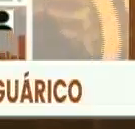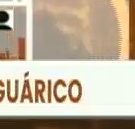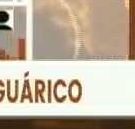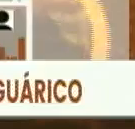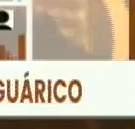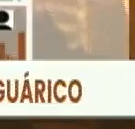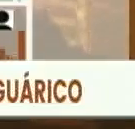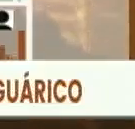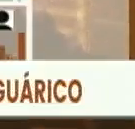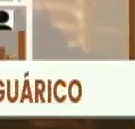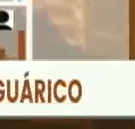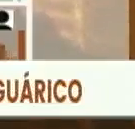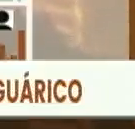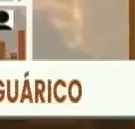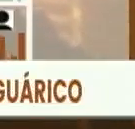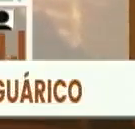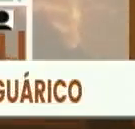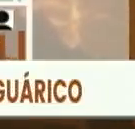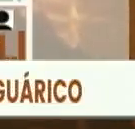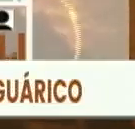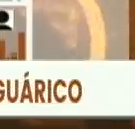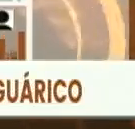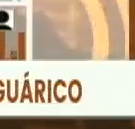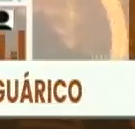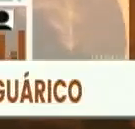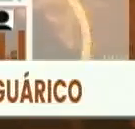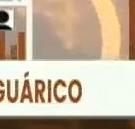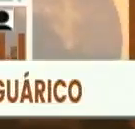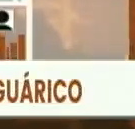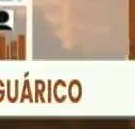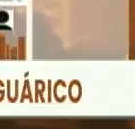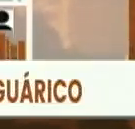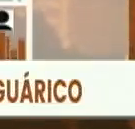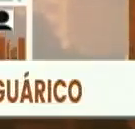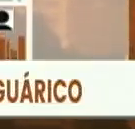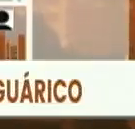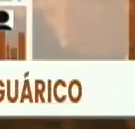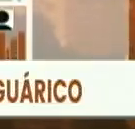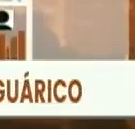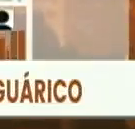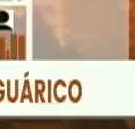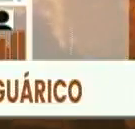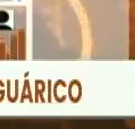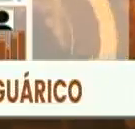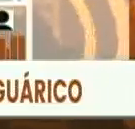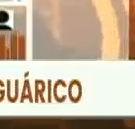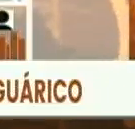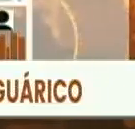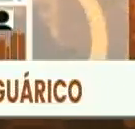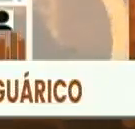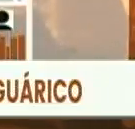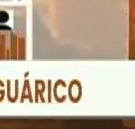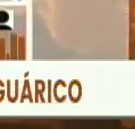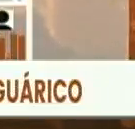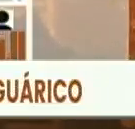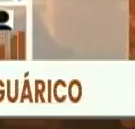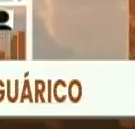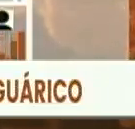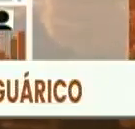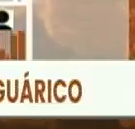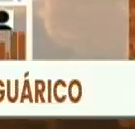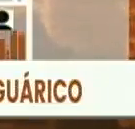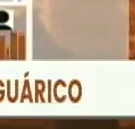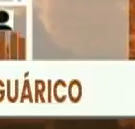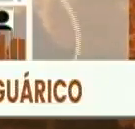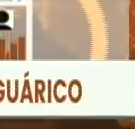de inundaciones como aquí lo expresé ayer en el programa de con maduro más el cual bueno agradecerle a nuestro presidente